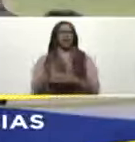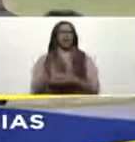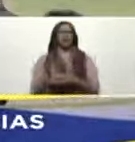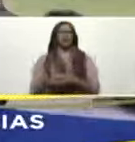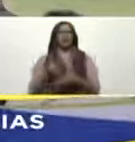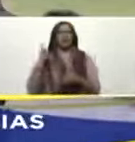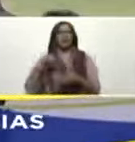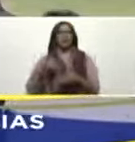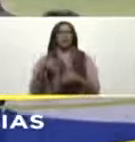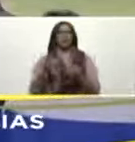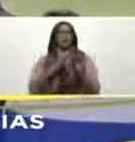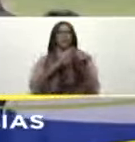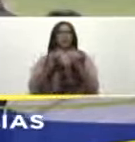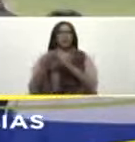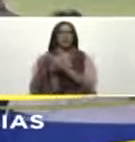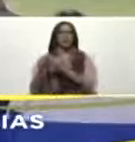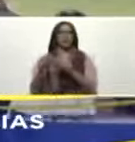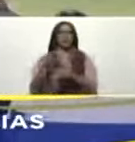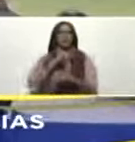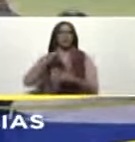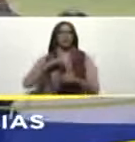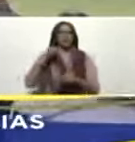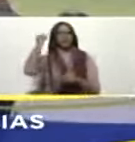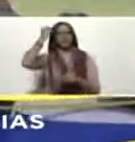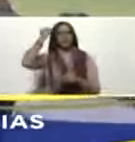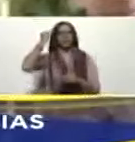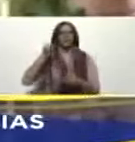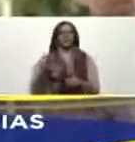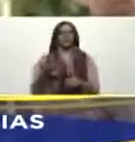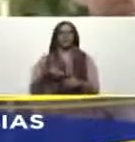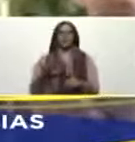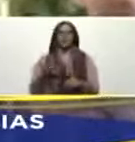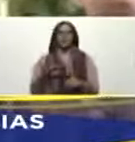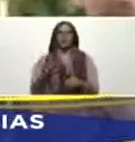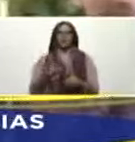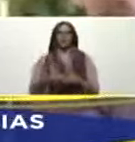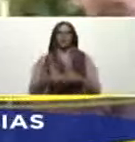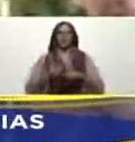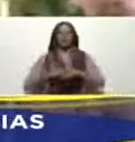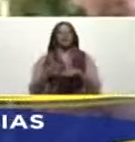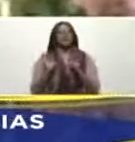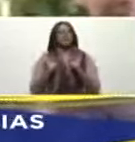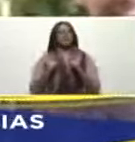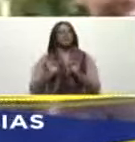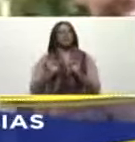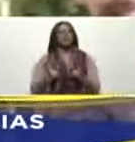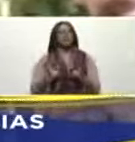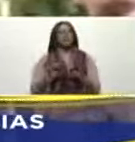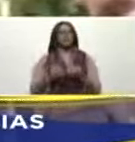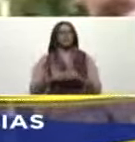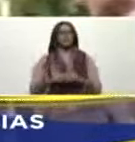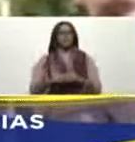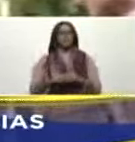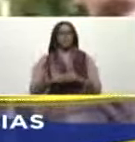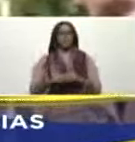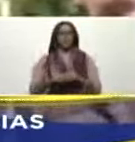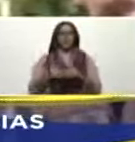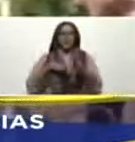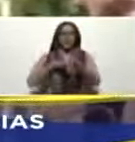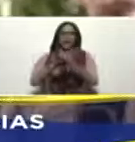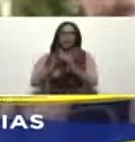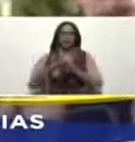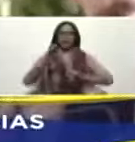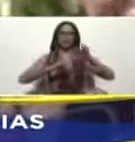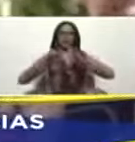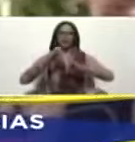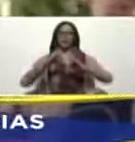las comunidades. Nosotras creemos que es importante, por eso, precisamente, en el campo de la Alianza Científico-Campesina, que